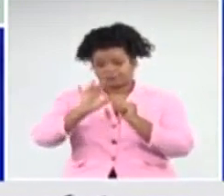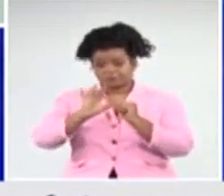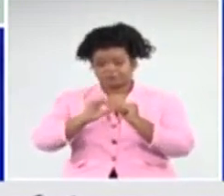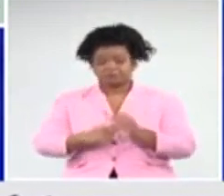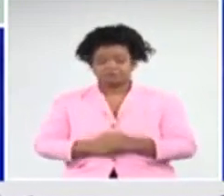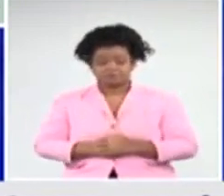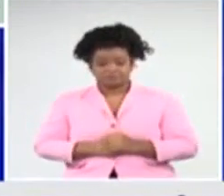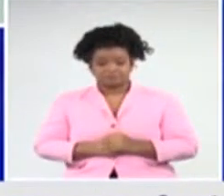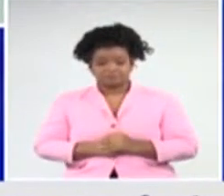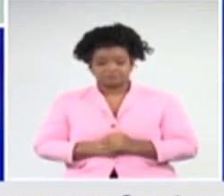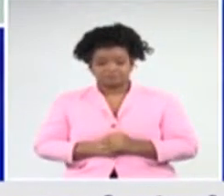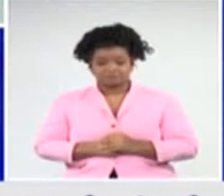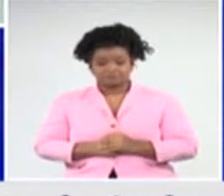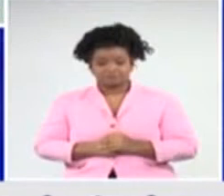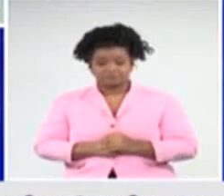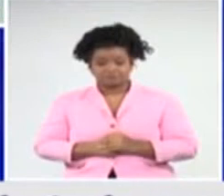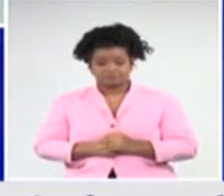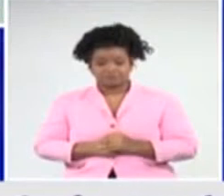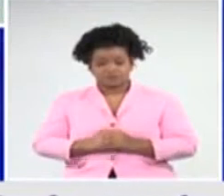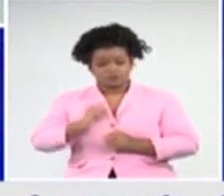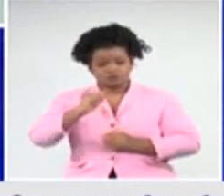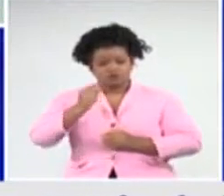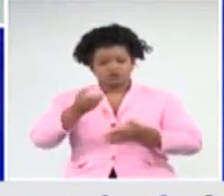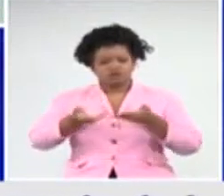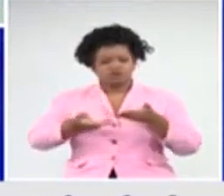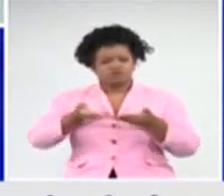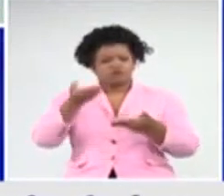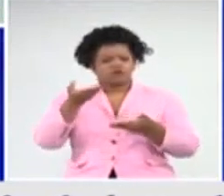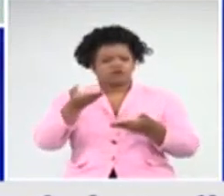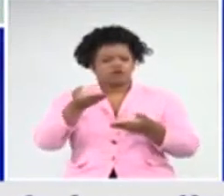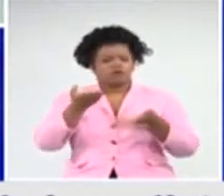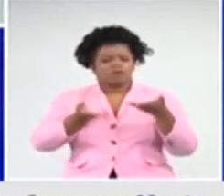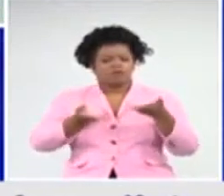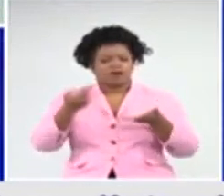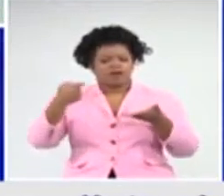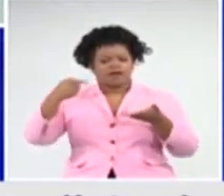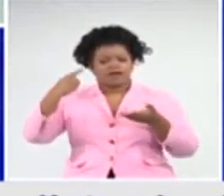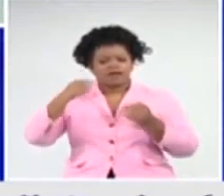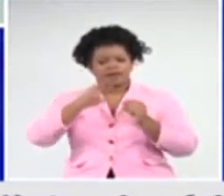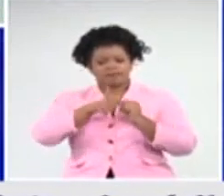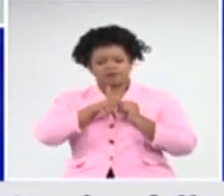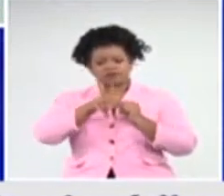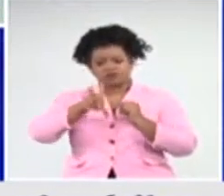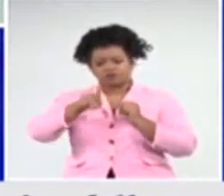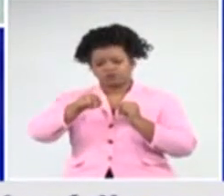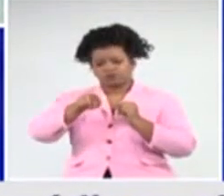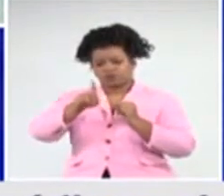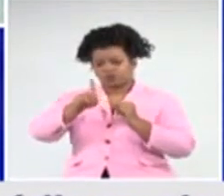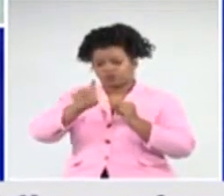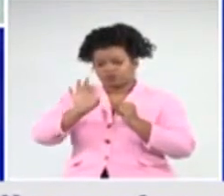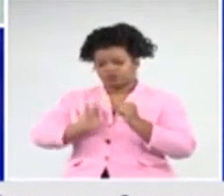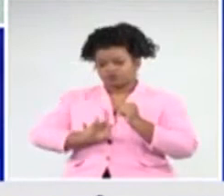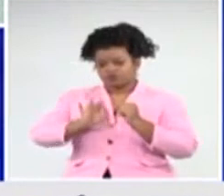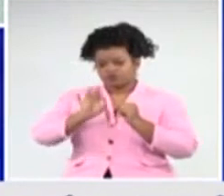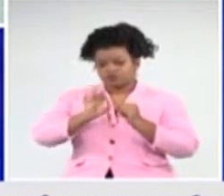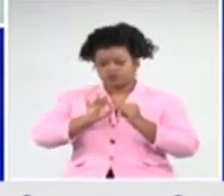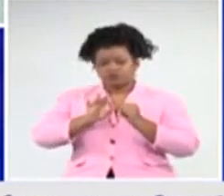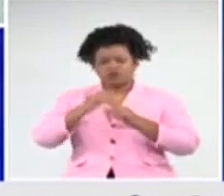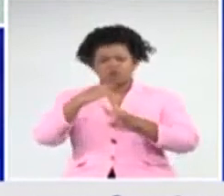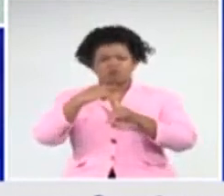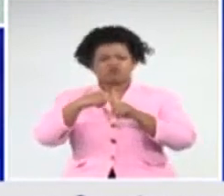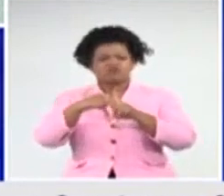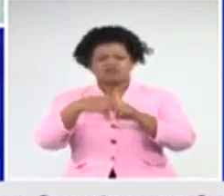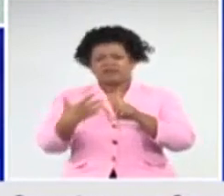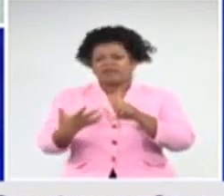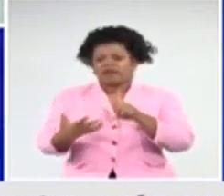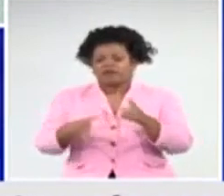superior a la que habíamos tenido ayer, que era de un 22,1%. Estoy hablando de la positividad de las muestras